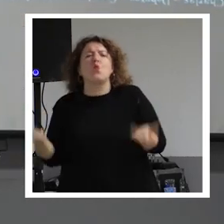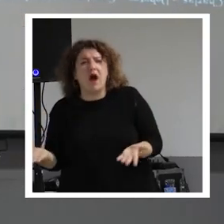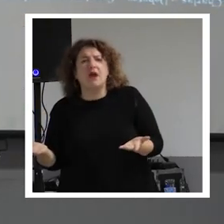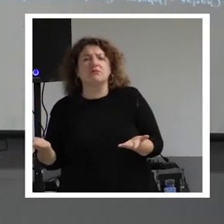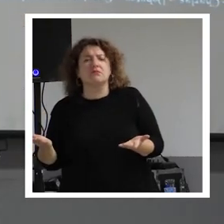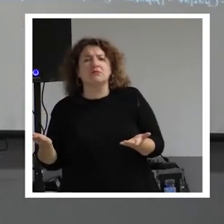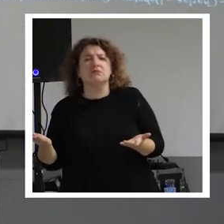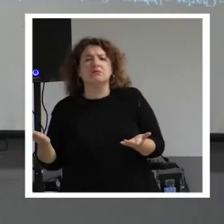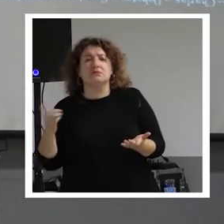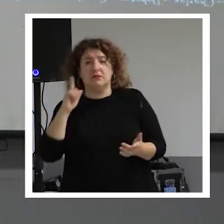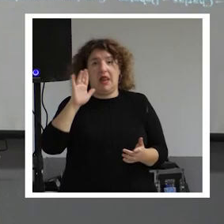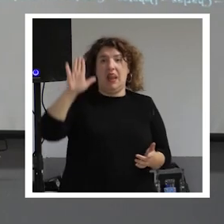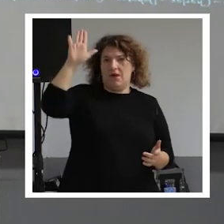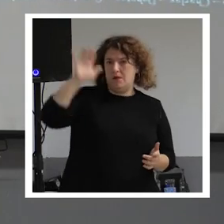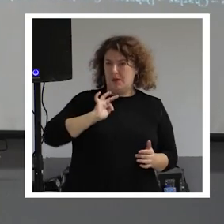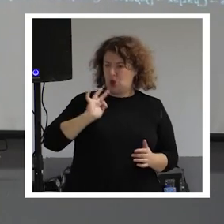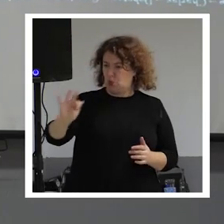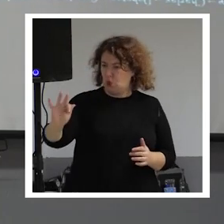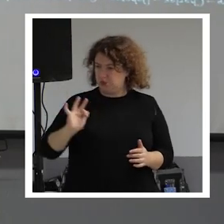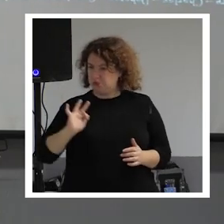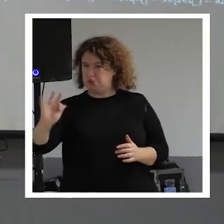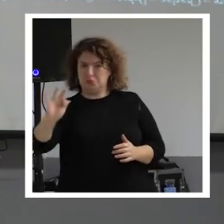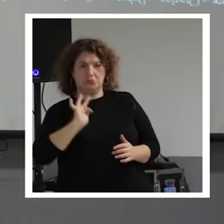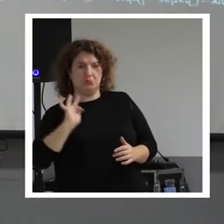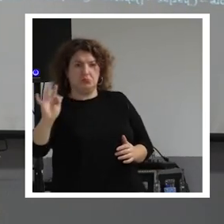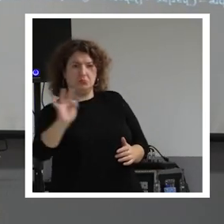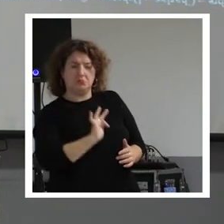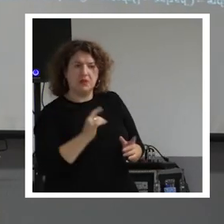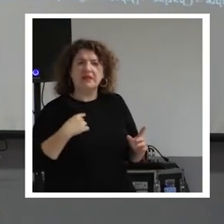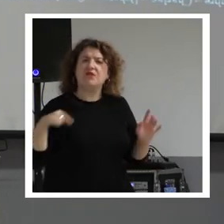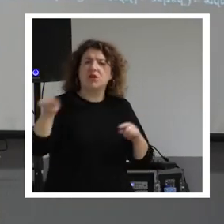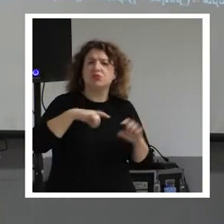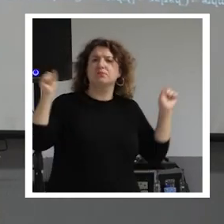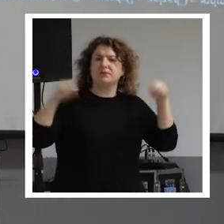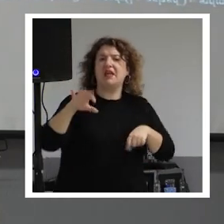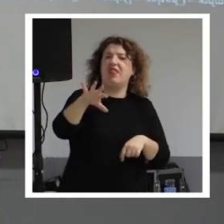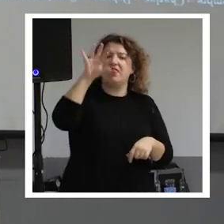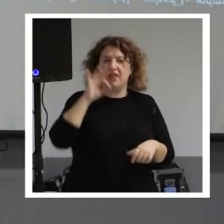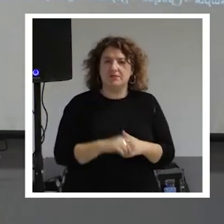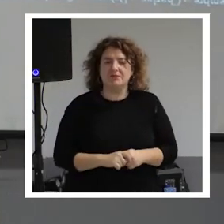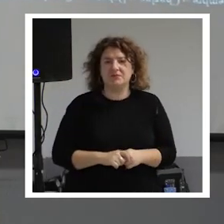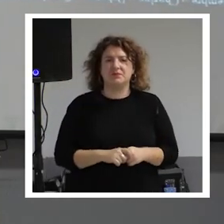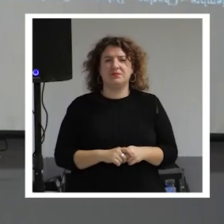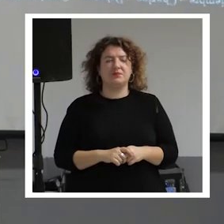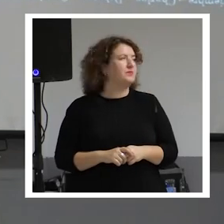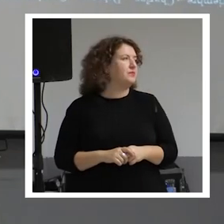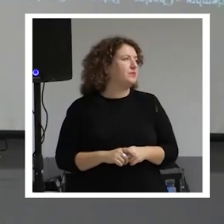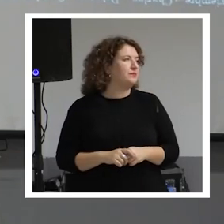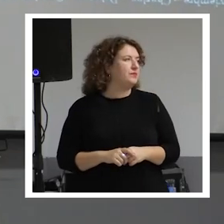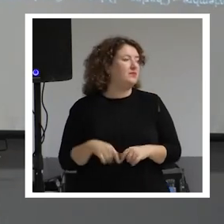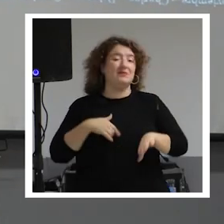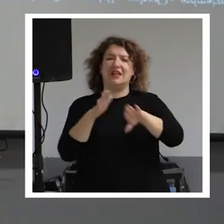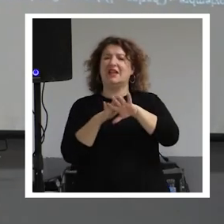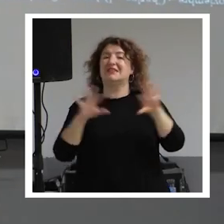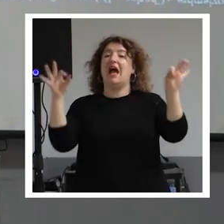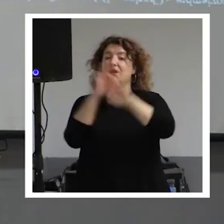que no tenía ningún tipo de hábito de deliberación Cole de estar entre iguales tomar una decisión entre iguales